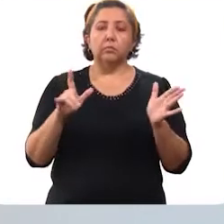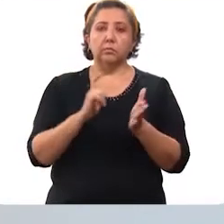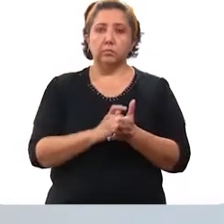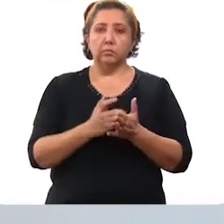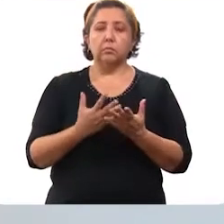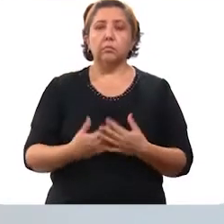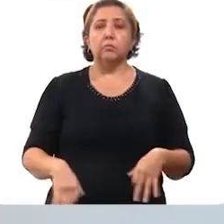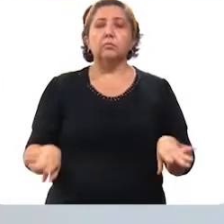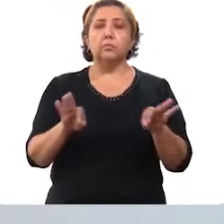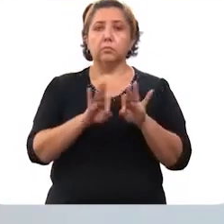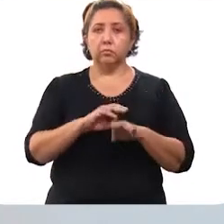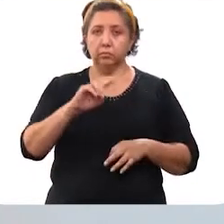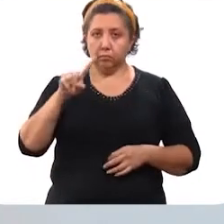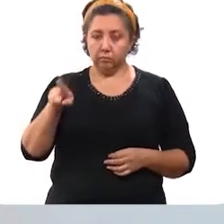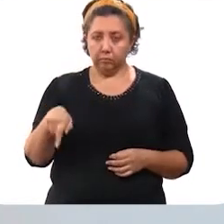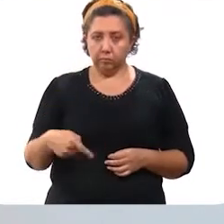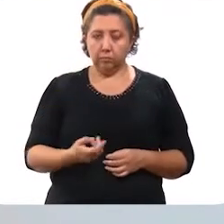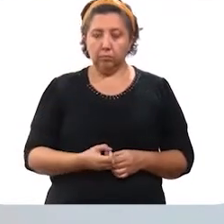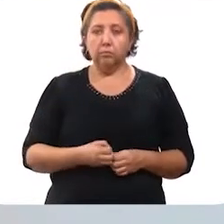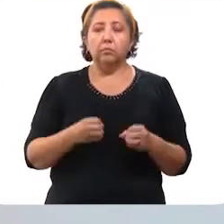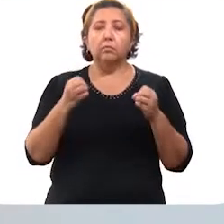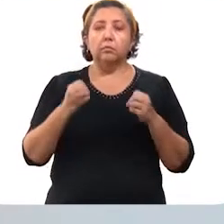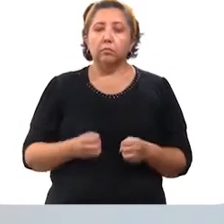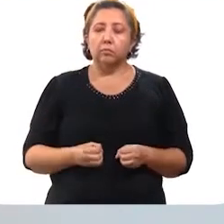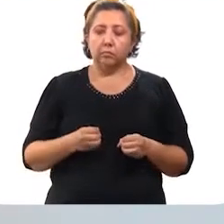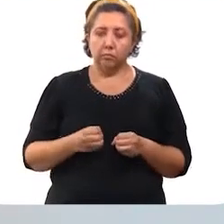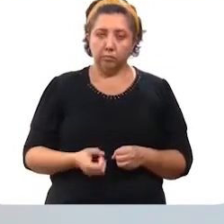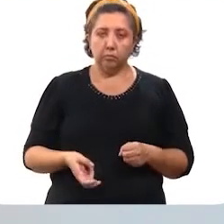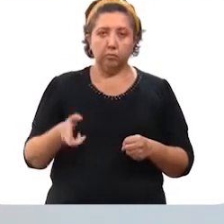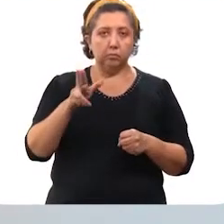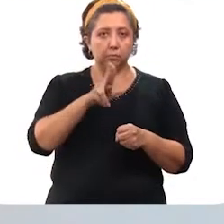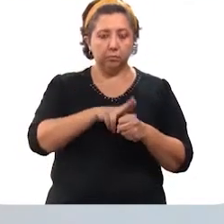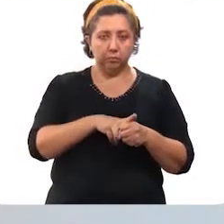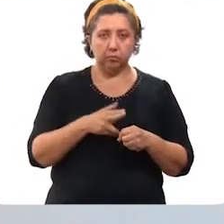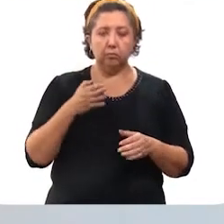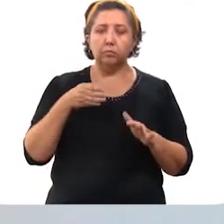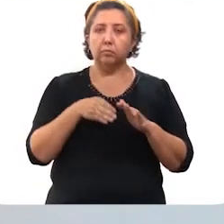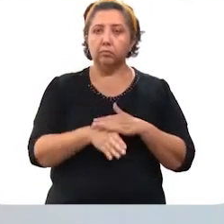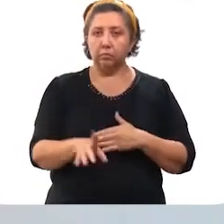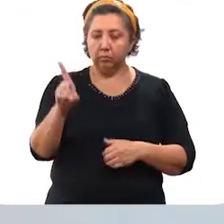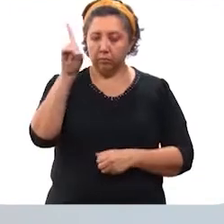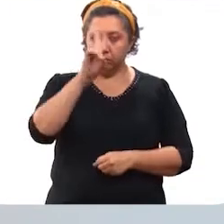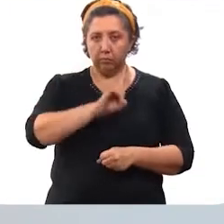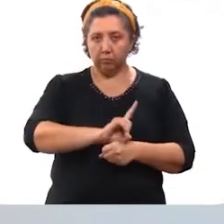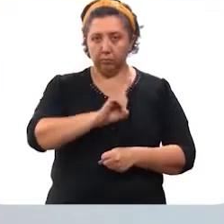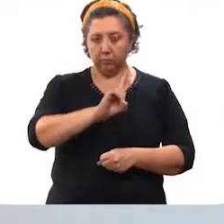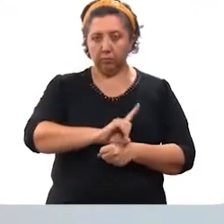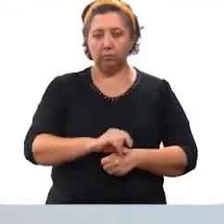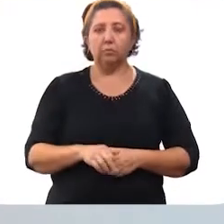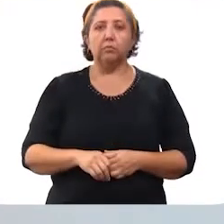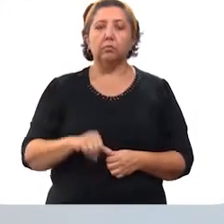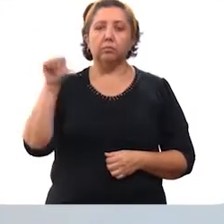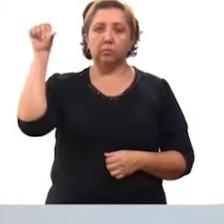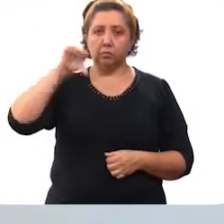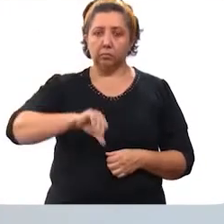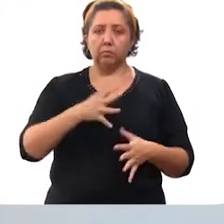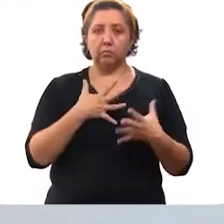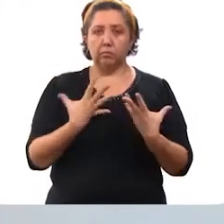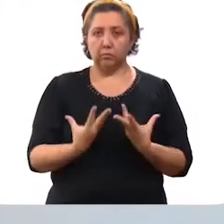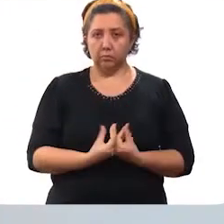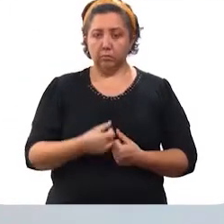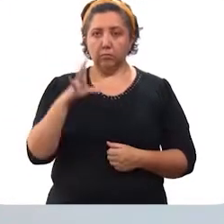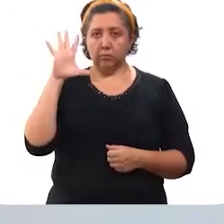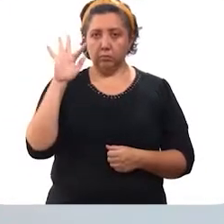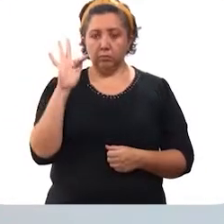reapertura económica, los datos más importantes son la ocupación hospitalaria y los ingresos diarios. El día de hoy